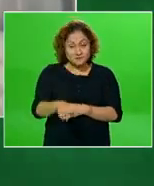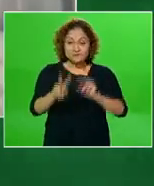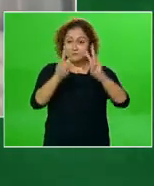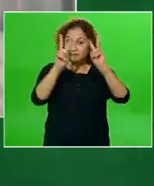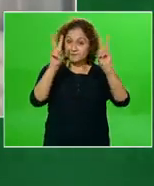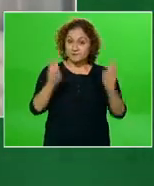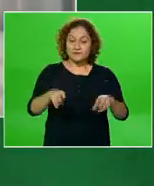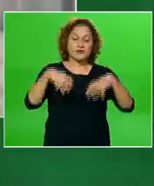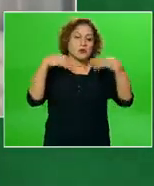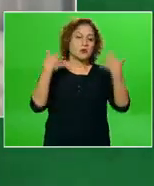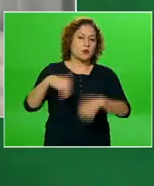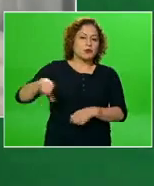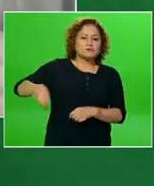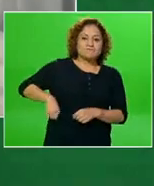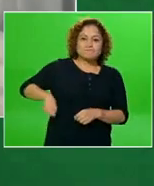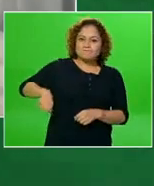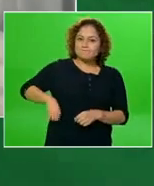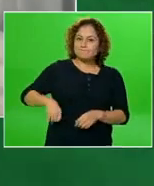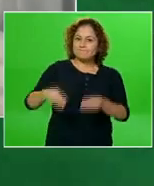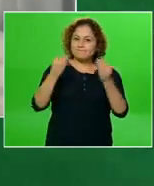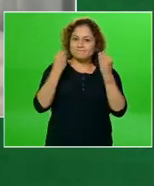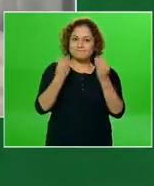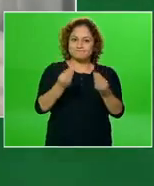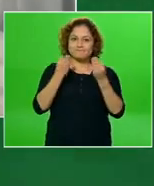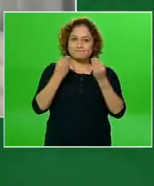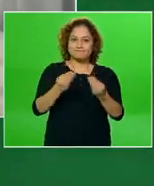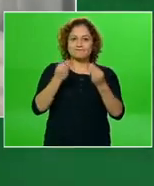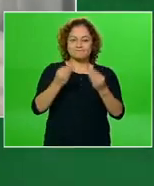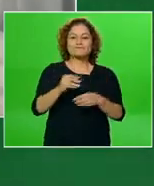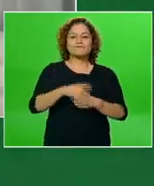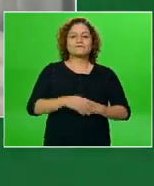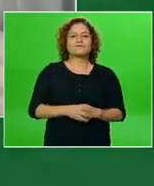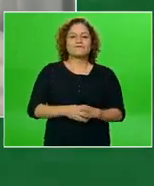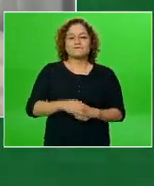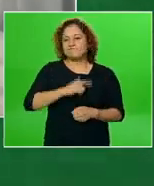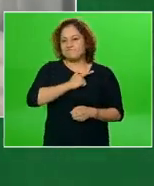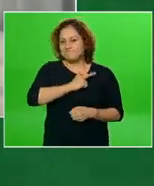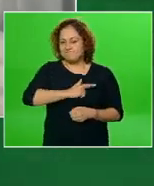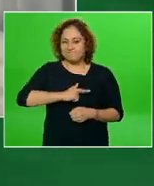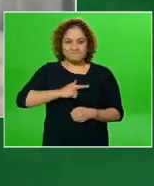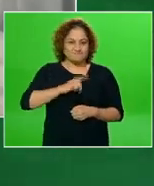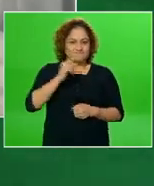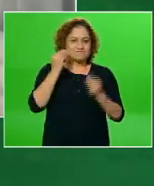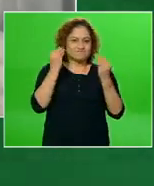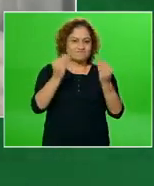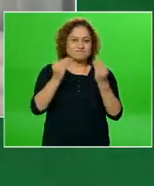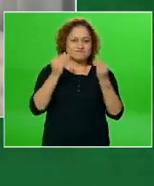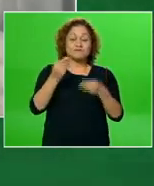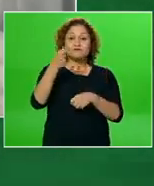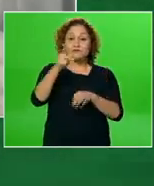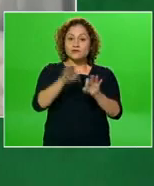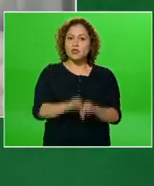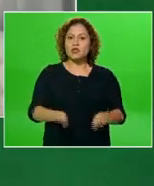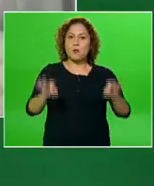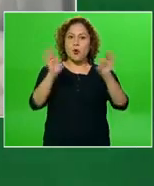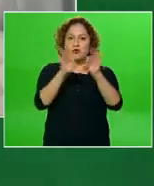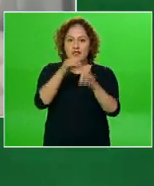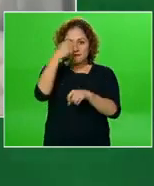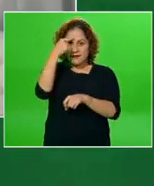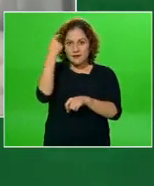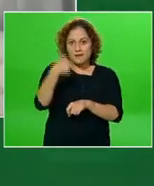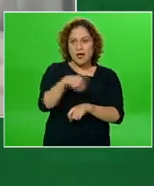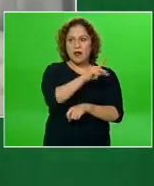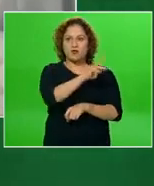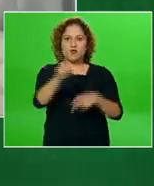muy interesante muy apasionante pero sobre todo muy importante para nuestro país y para muchos otros